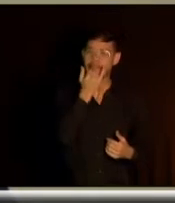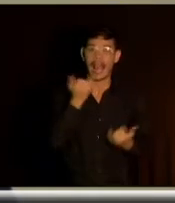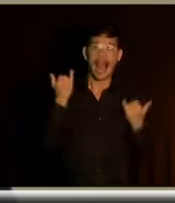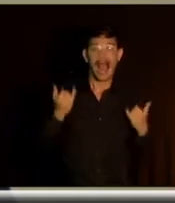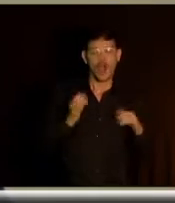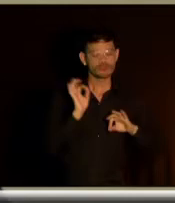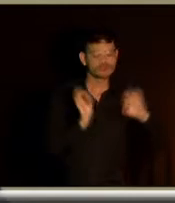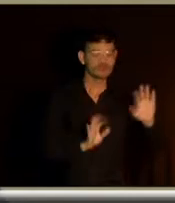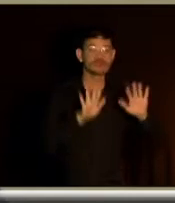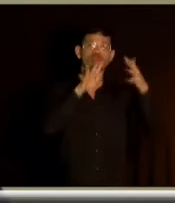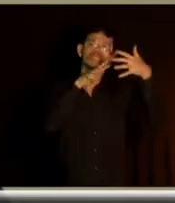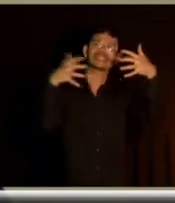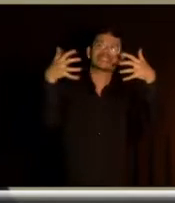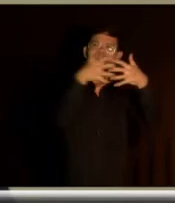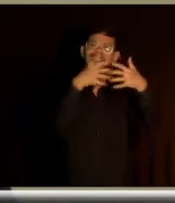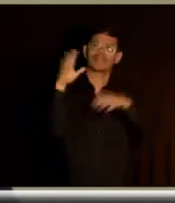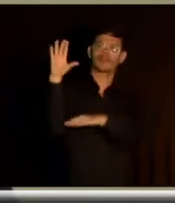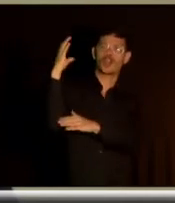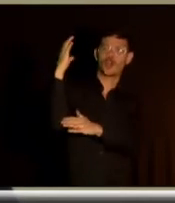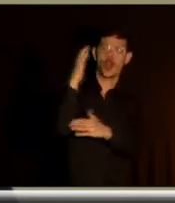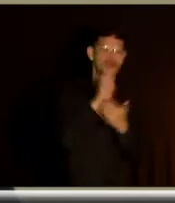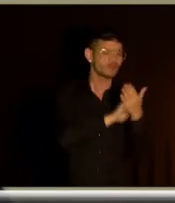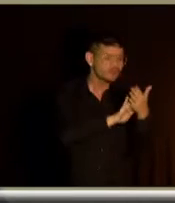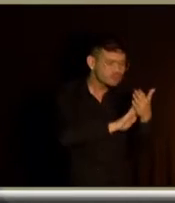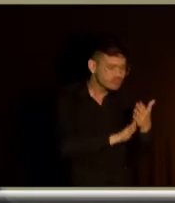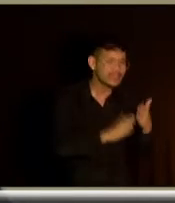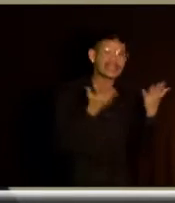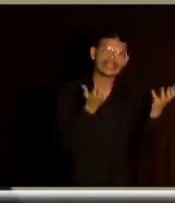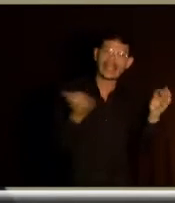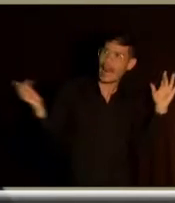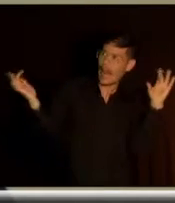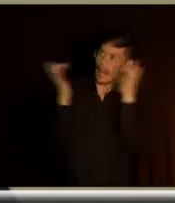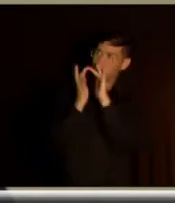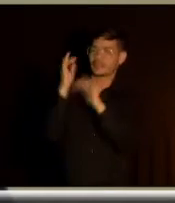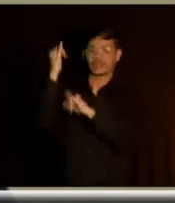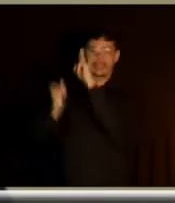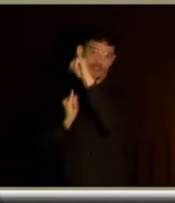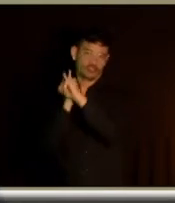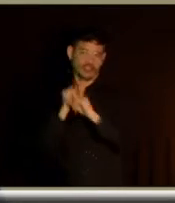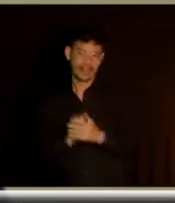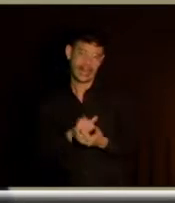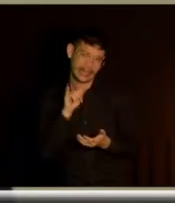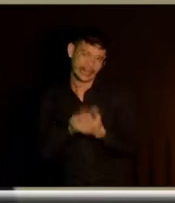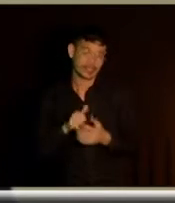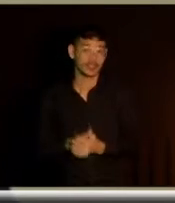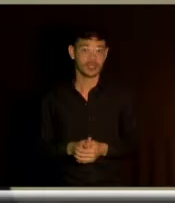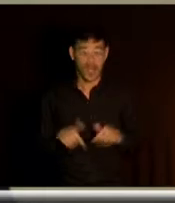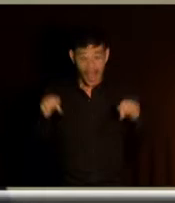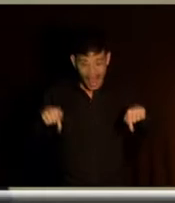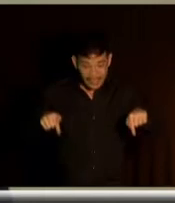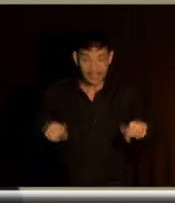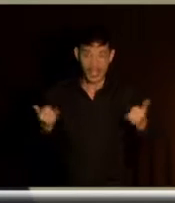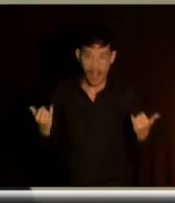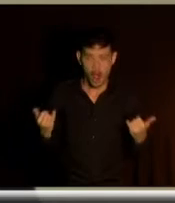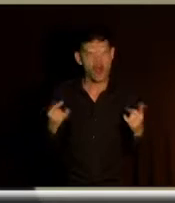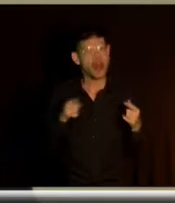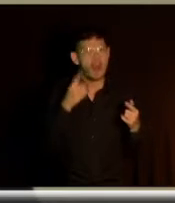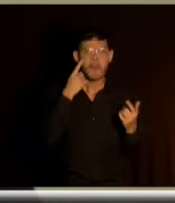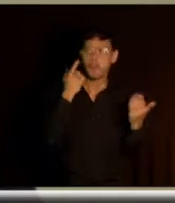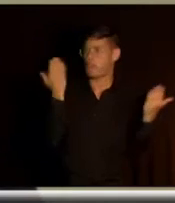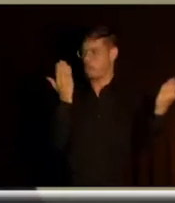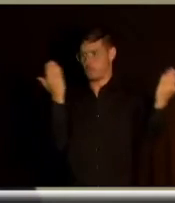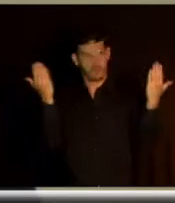el sistema colombiano a lo que sucede internacionalmente. Acá no hay nada distinto a eso. En el